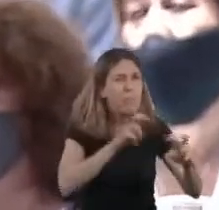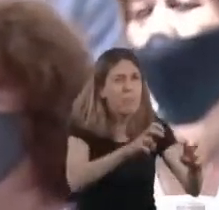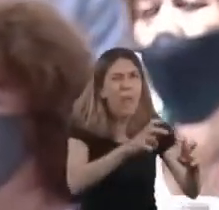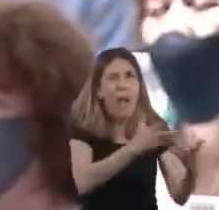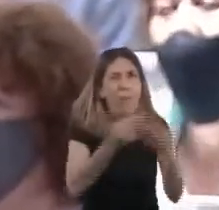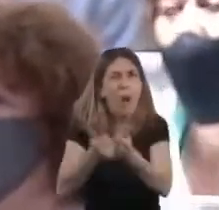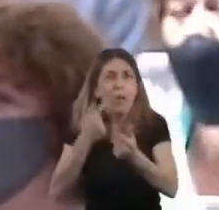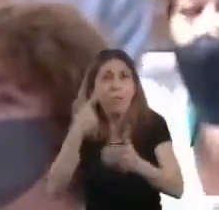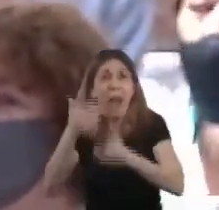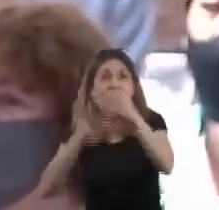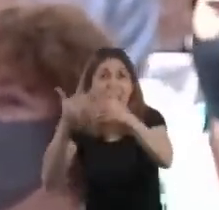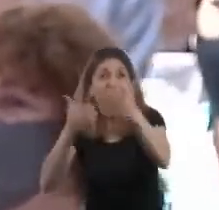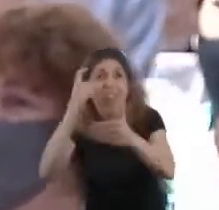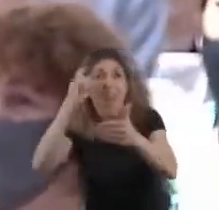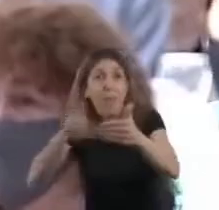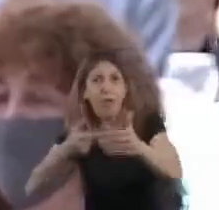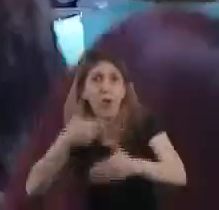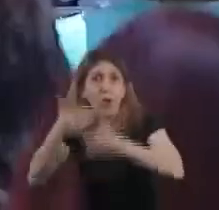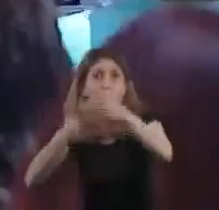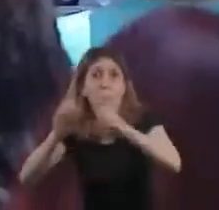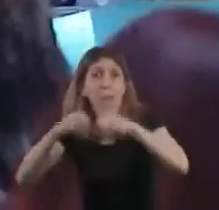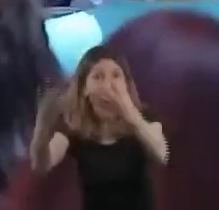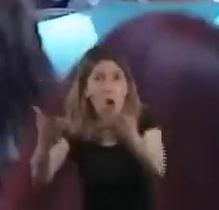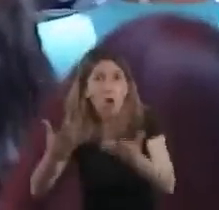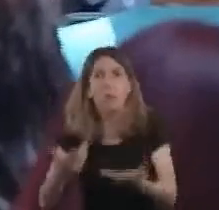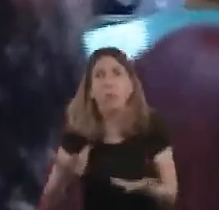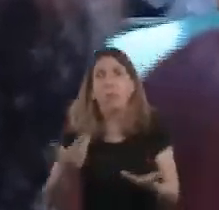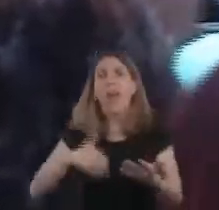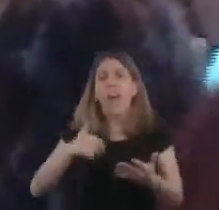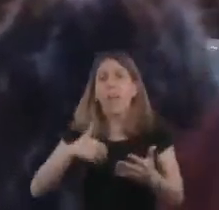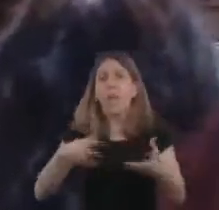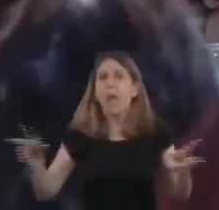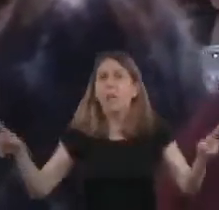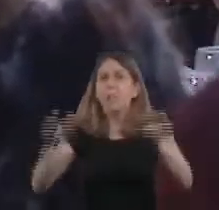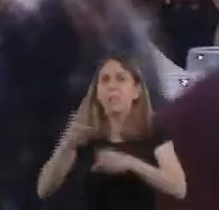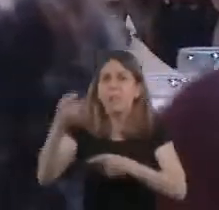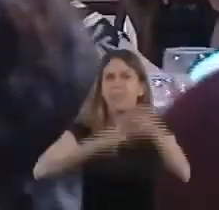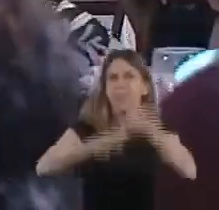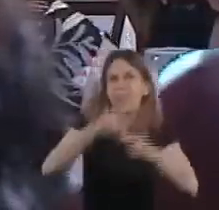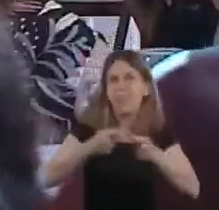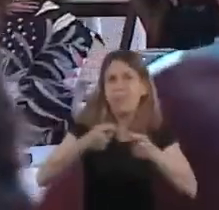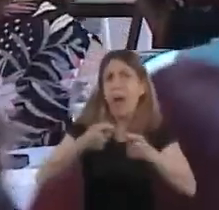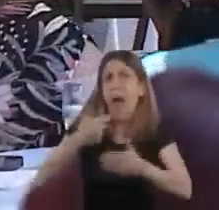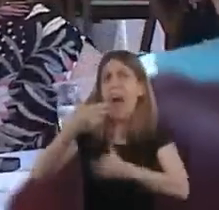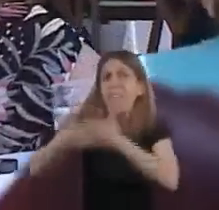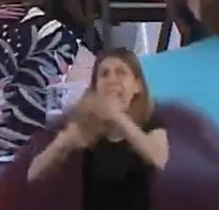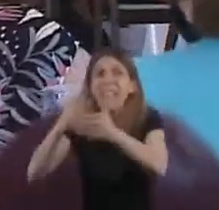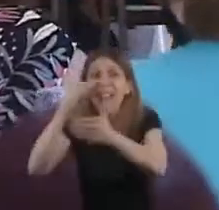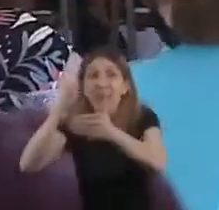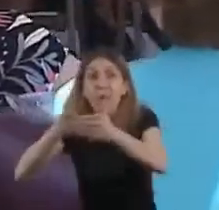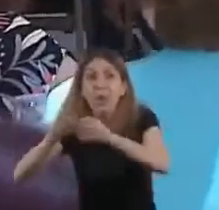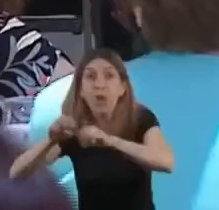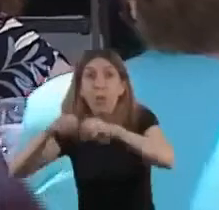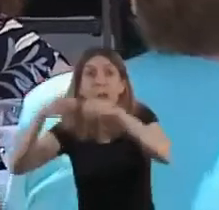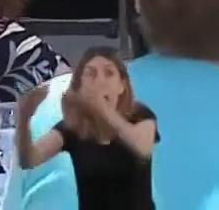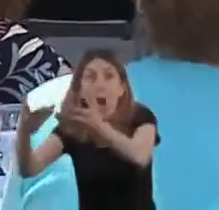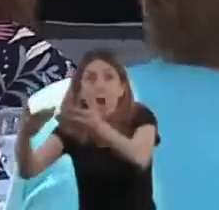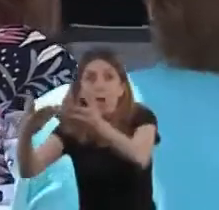crecimiento, que la Argentina crezca el 10%, pero todo ese crecimiento no llega a todos por